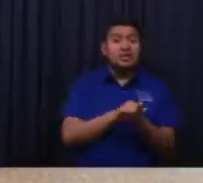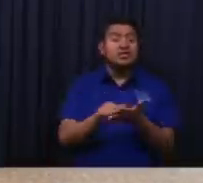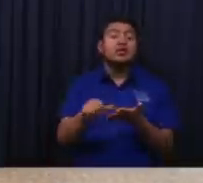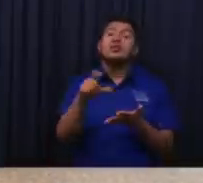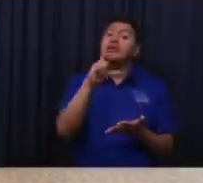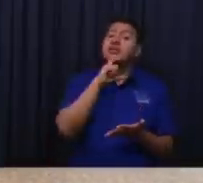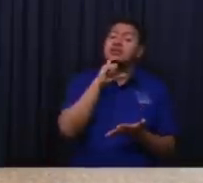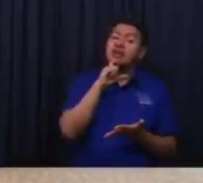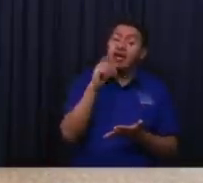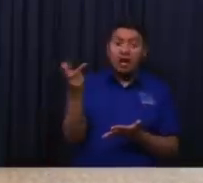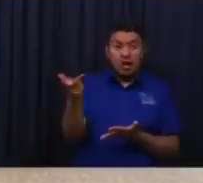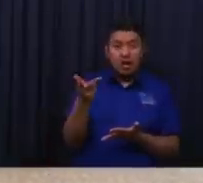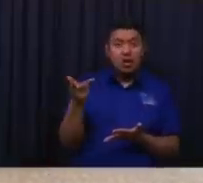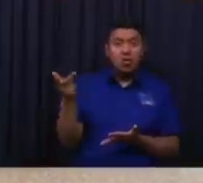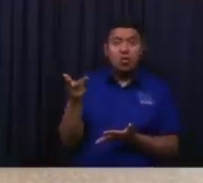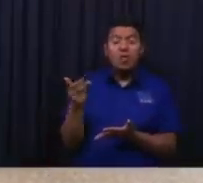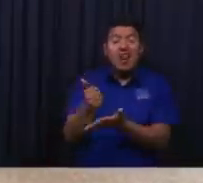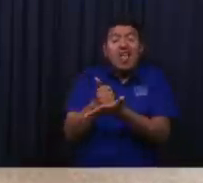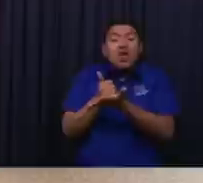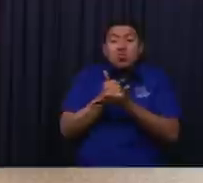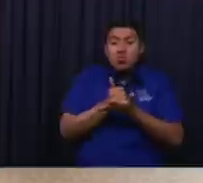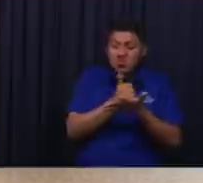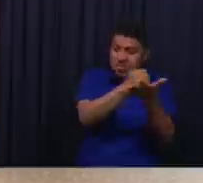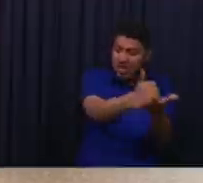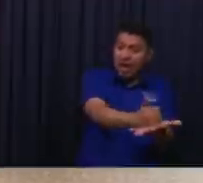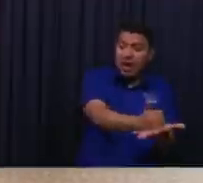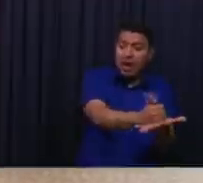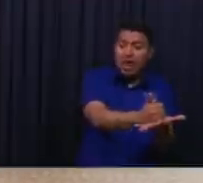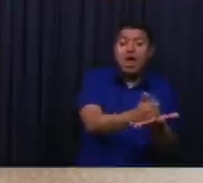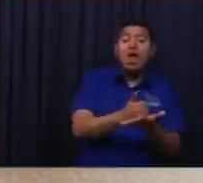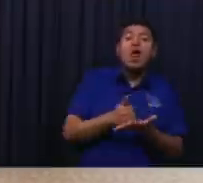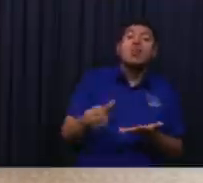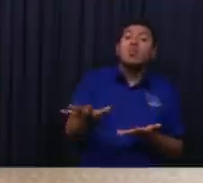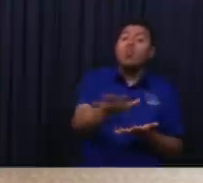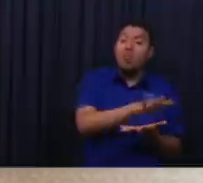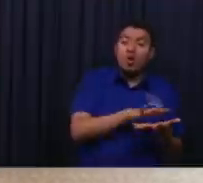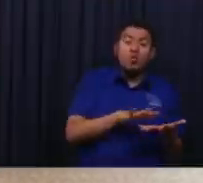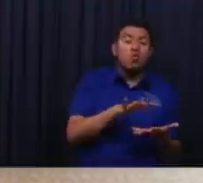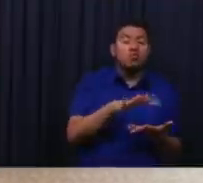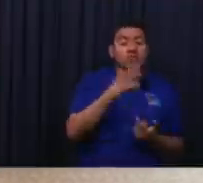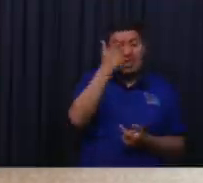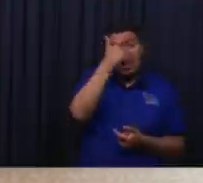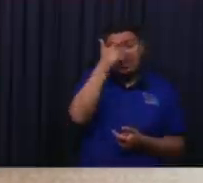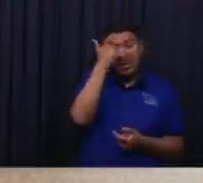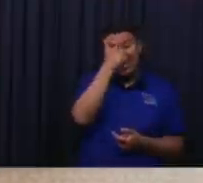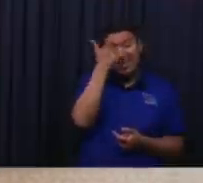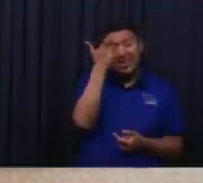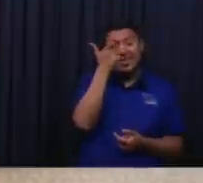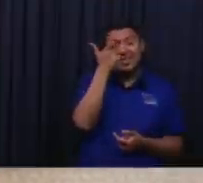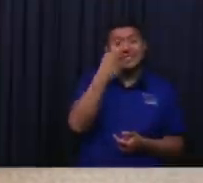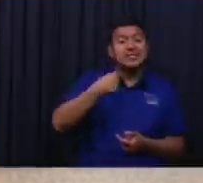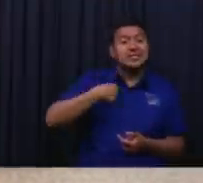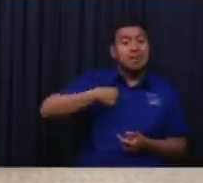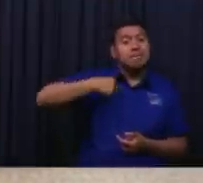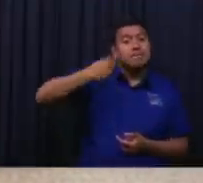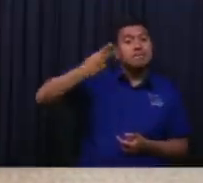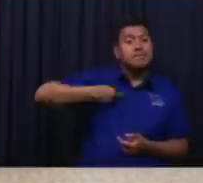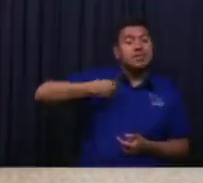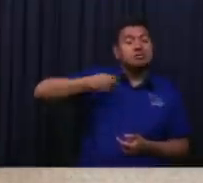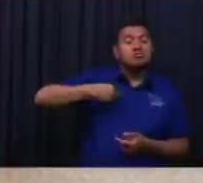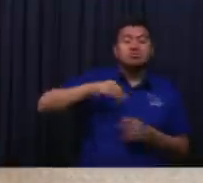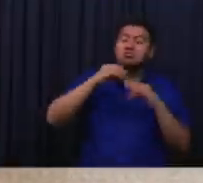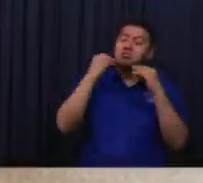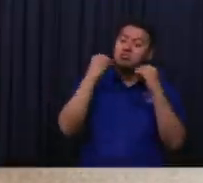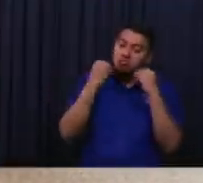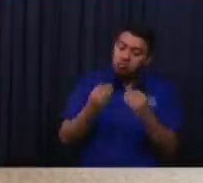copa, le va a ayudar a mi pueblo a que se ocupen de sí mismos, porque muchos no se